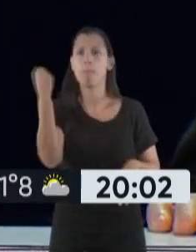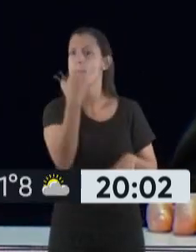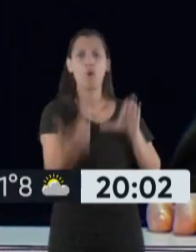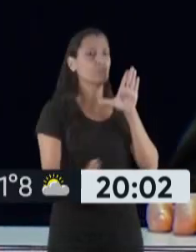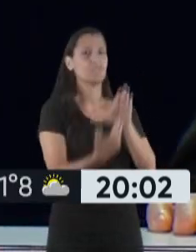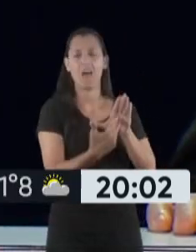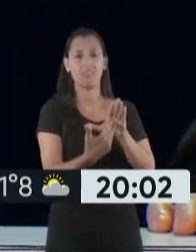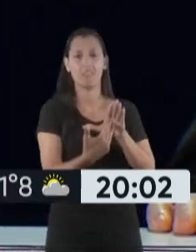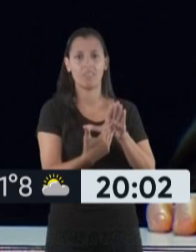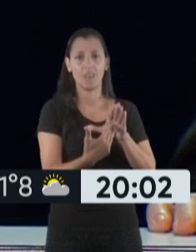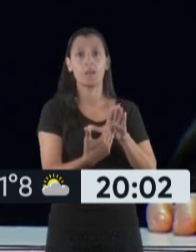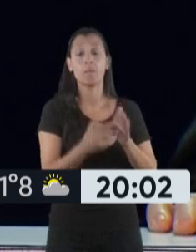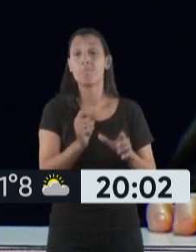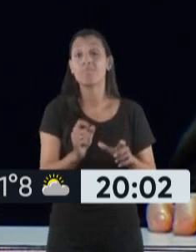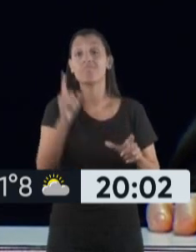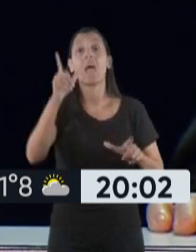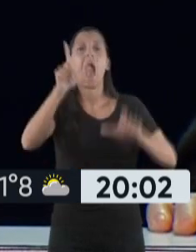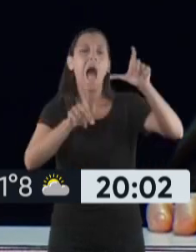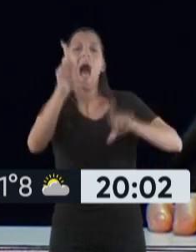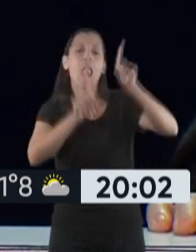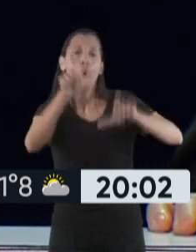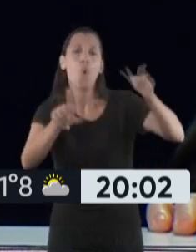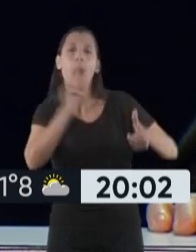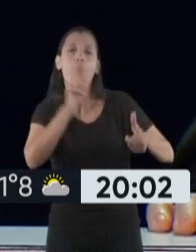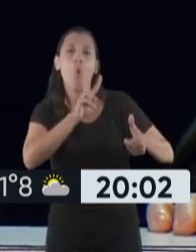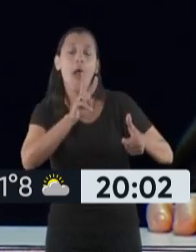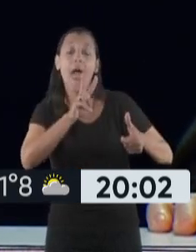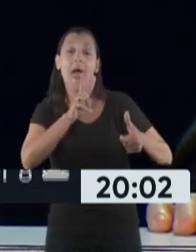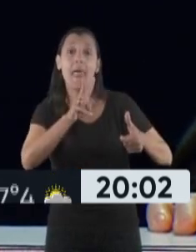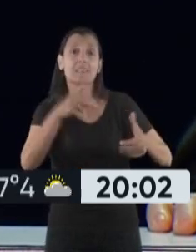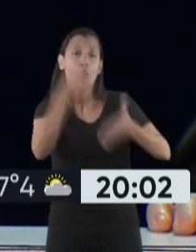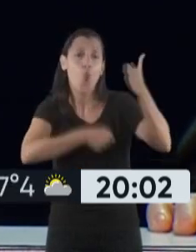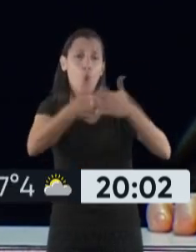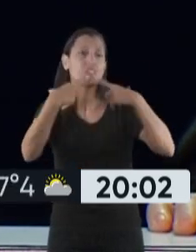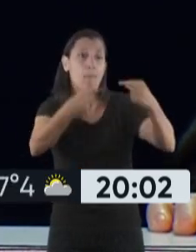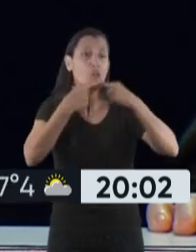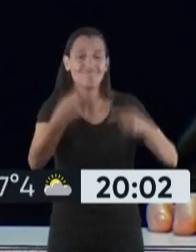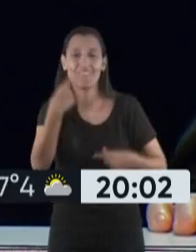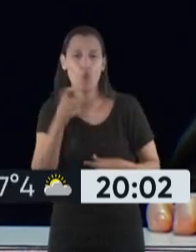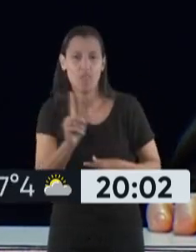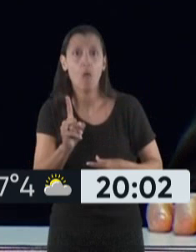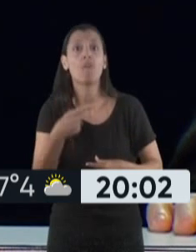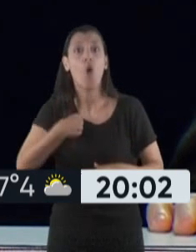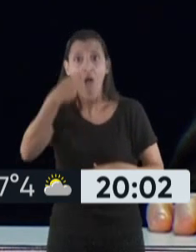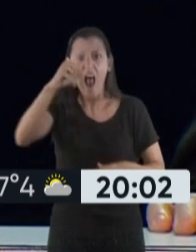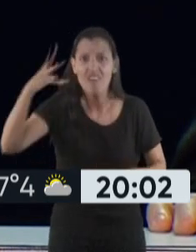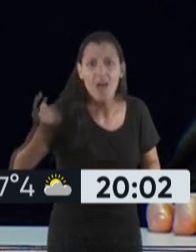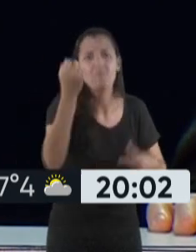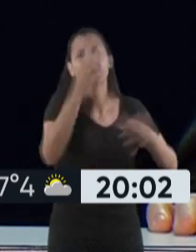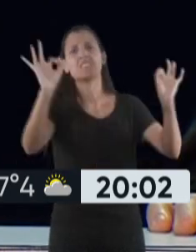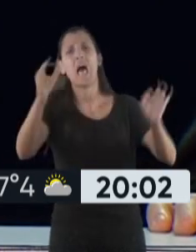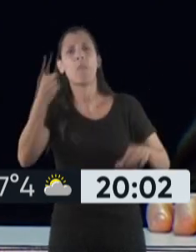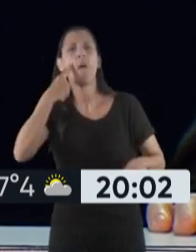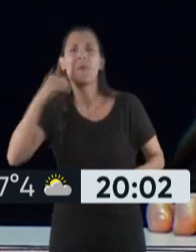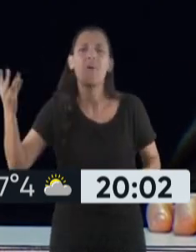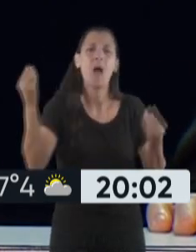Por ahí las primeras que salieron a la calle no se dieron cuenta, pero iban a terminar salvando la vida de miles y miles de